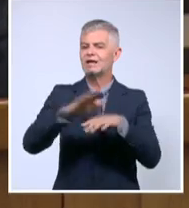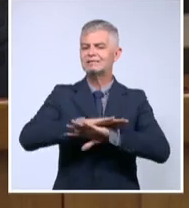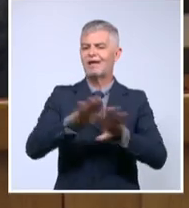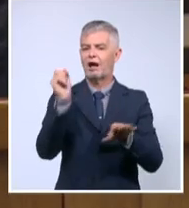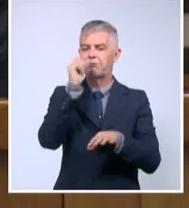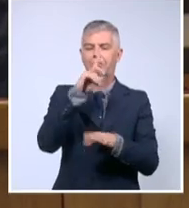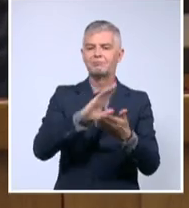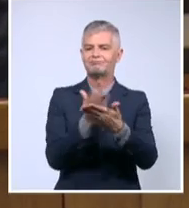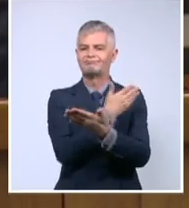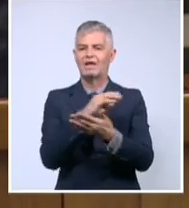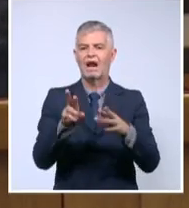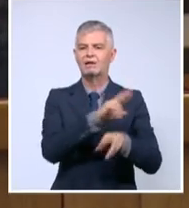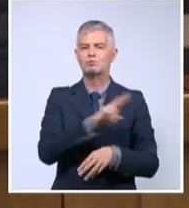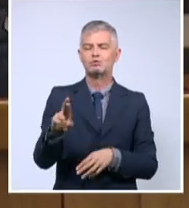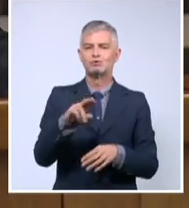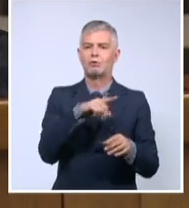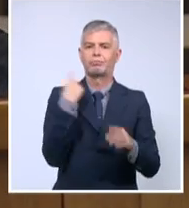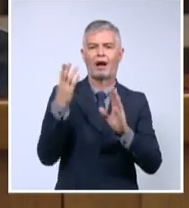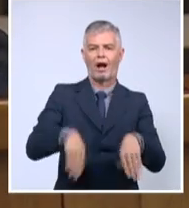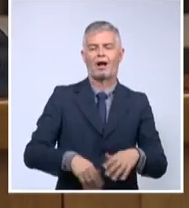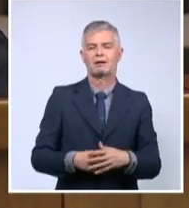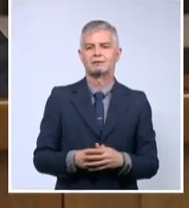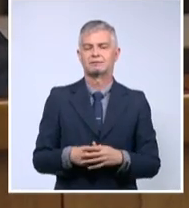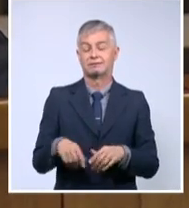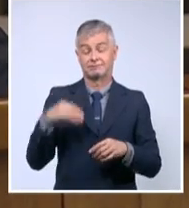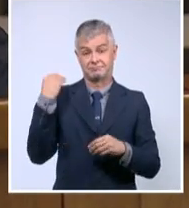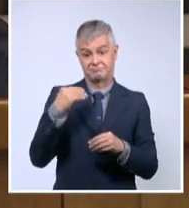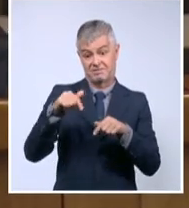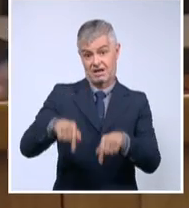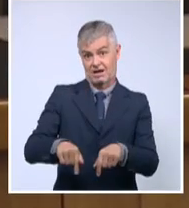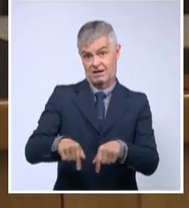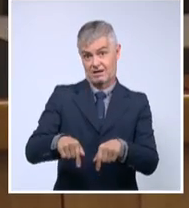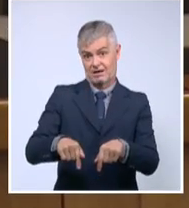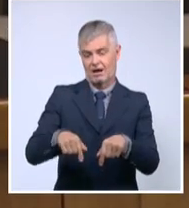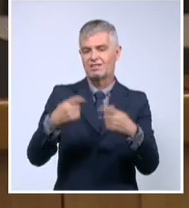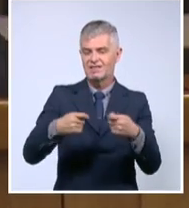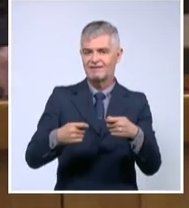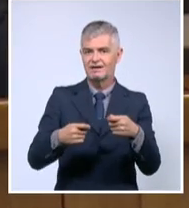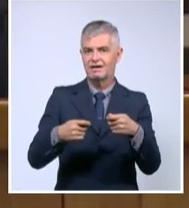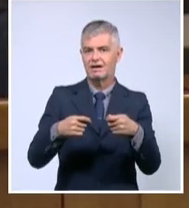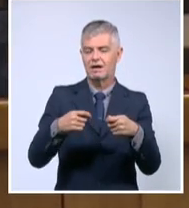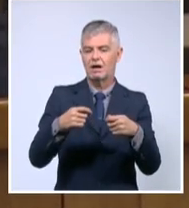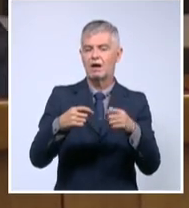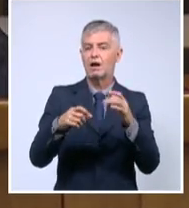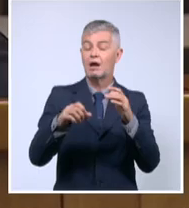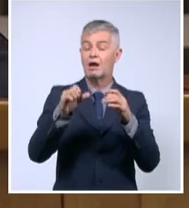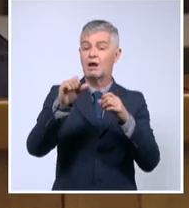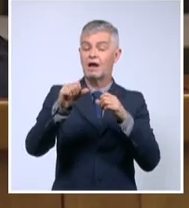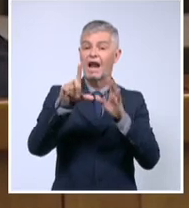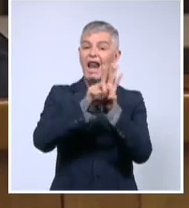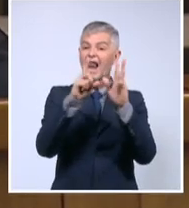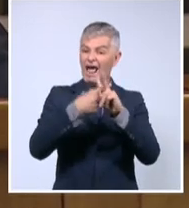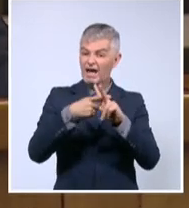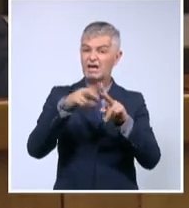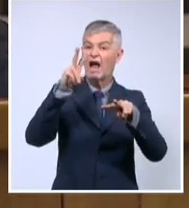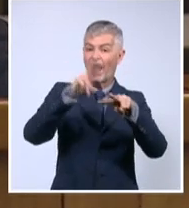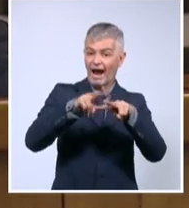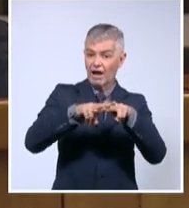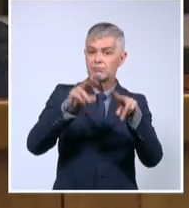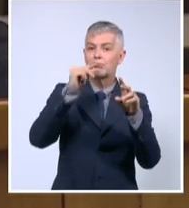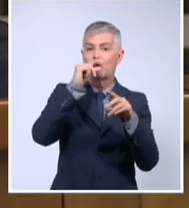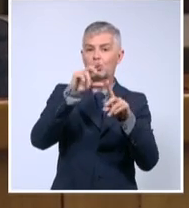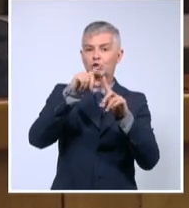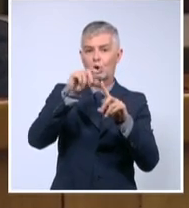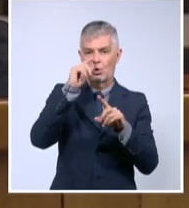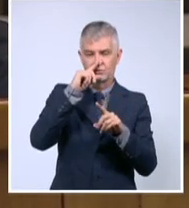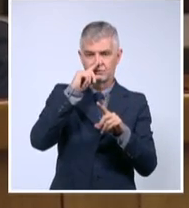lo escalan a un nivel cualitativamente superior. El uso del título 3 de la ley Helms-Burton para castigar o amenazar a